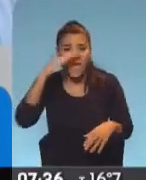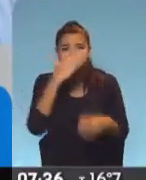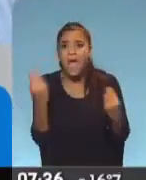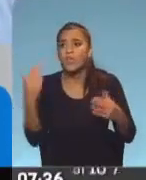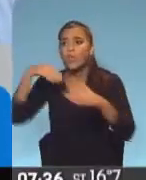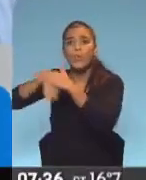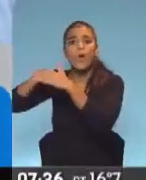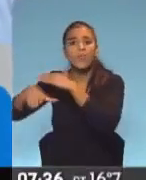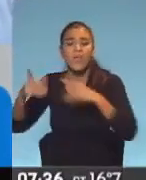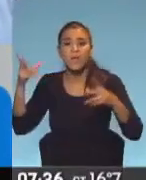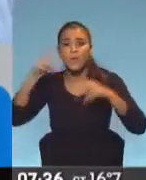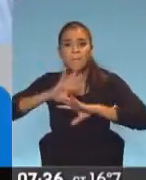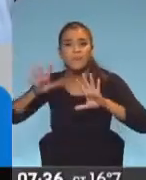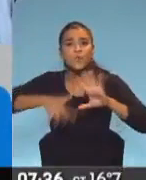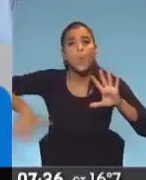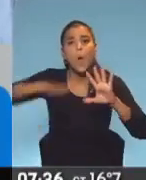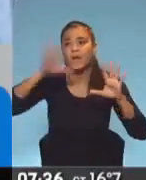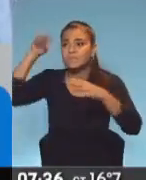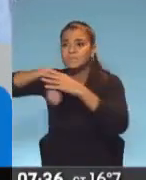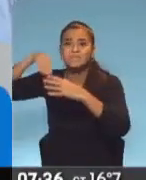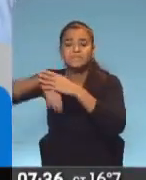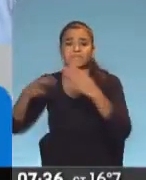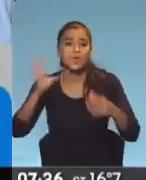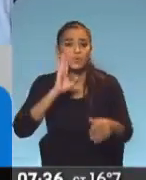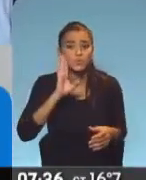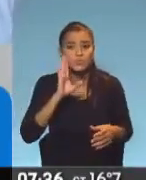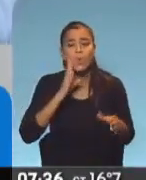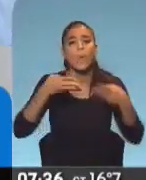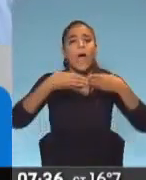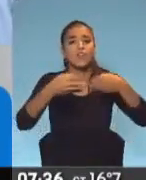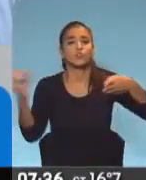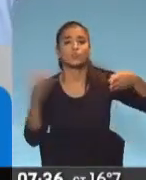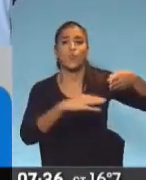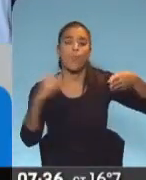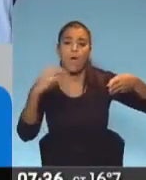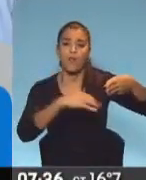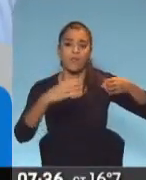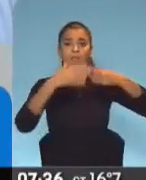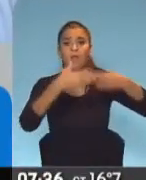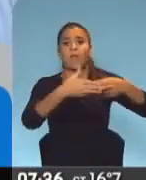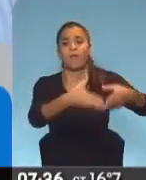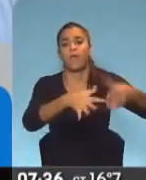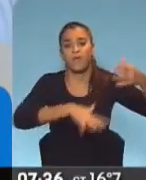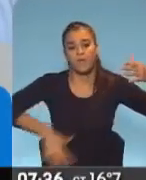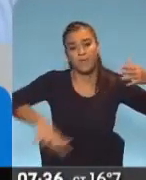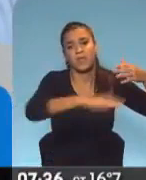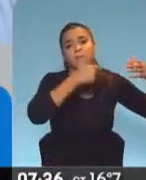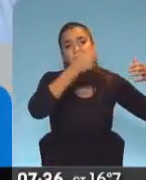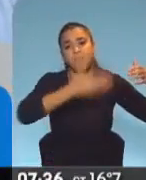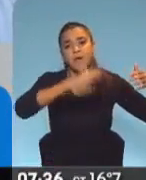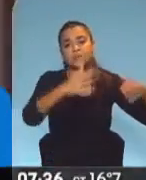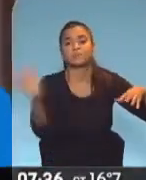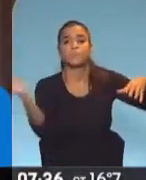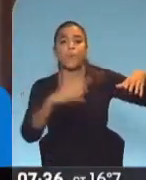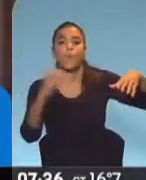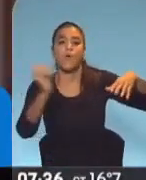de almacenaje de petróleo del mundo están abarrotados. De hecho, Estados Unidos está utilizando barcos anclados en alta mar para solo depositar ahí